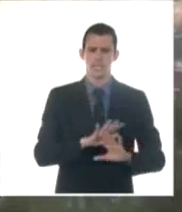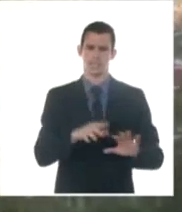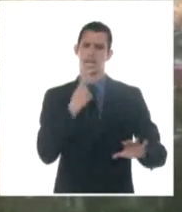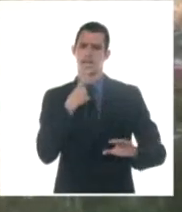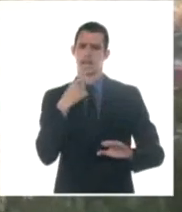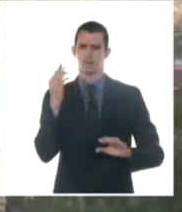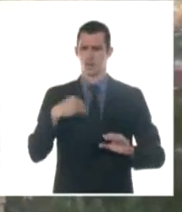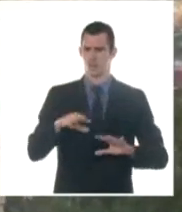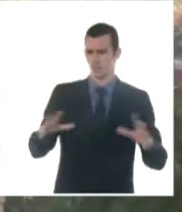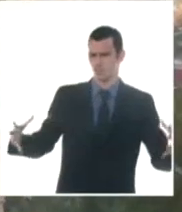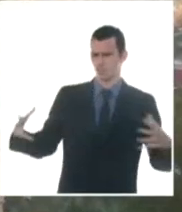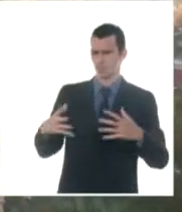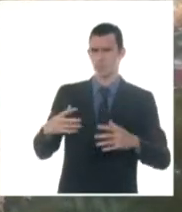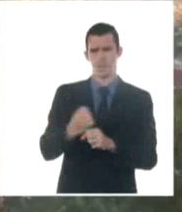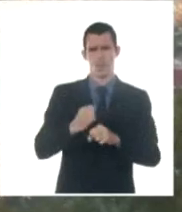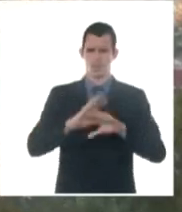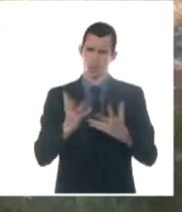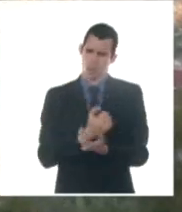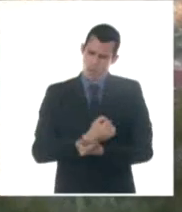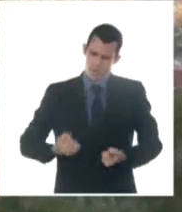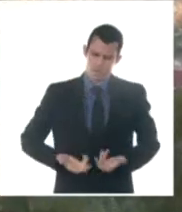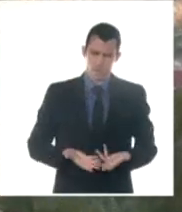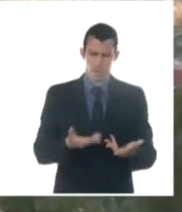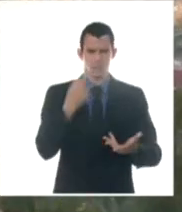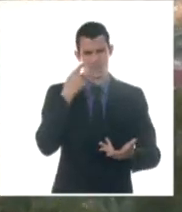trabajadores. En el país, más de